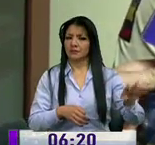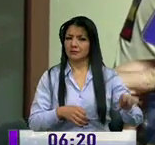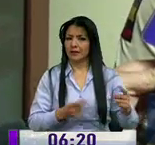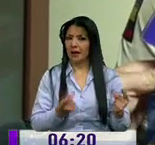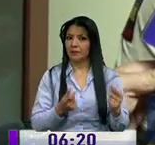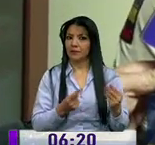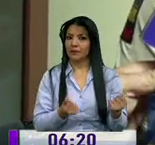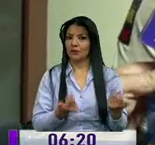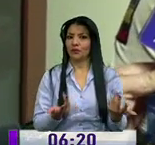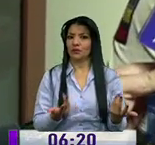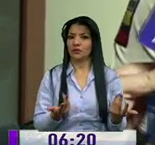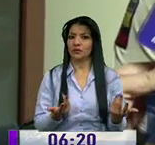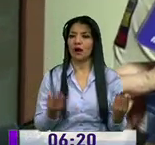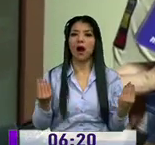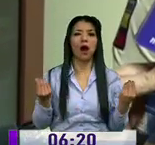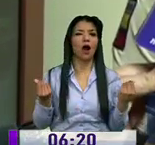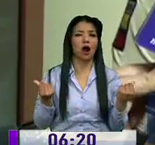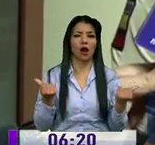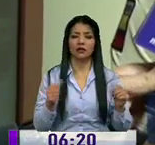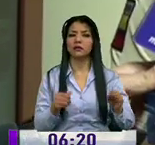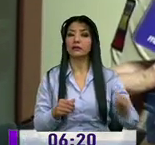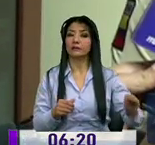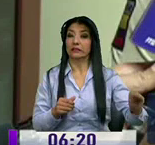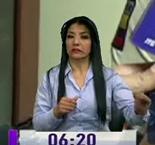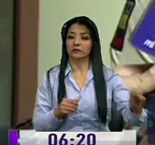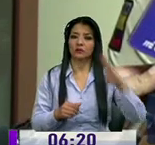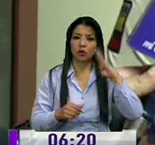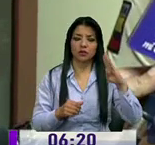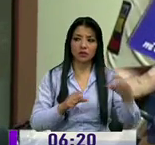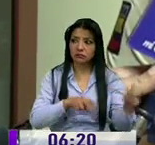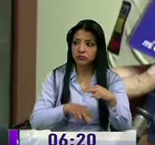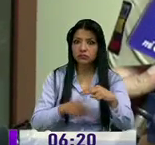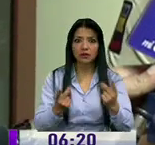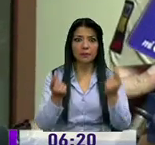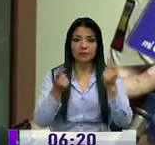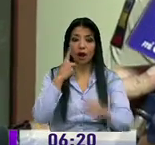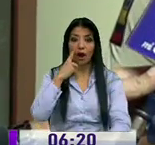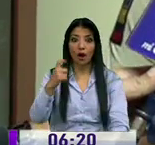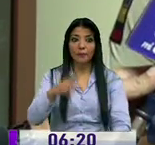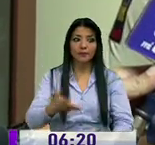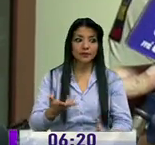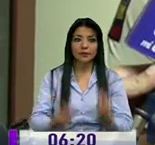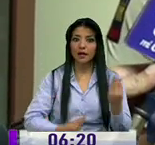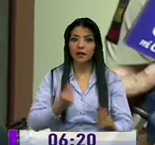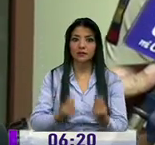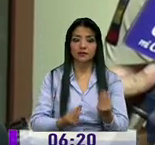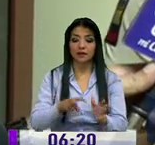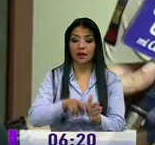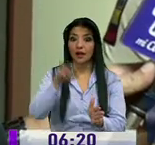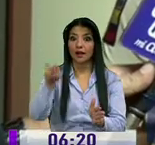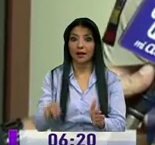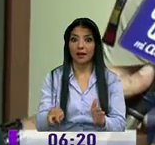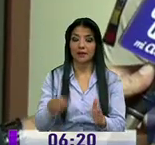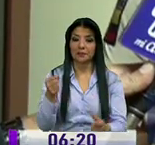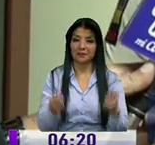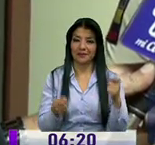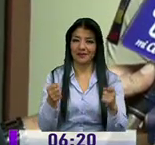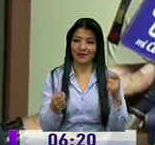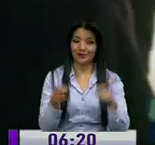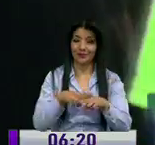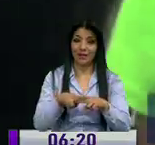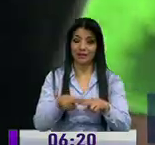emprendemos a acercarnos al vehículo, un ciudadano procede a bajarse del vehículo que se encontraba en